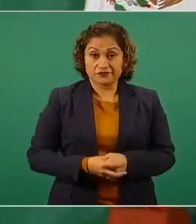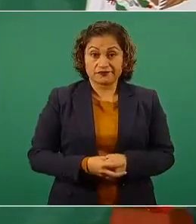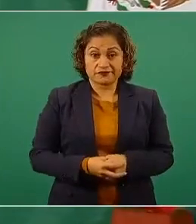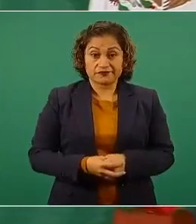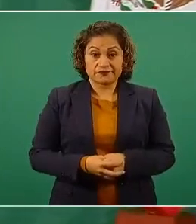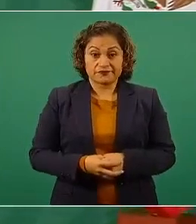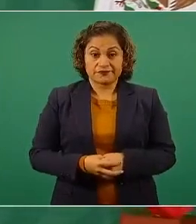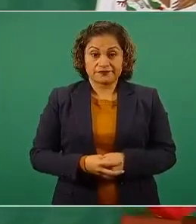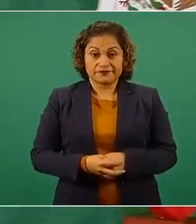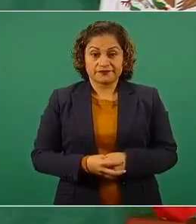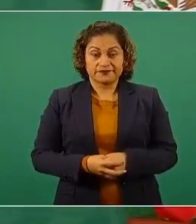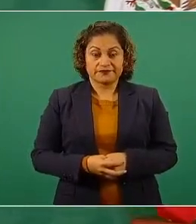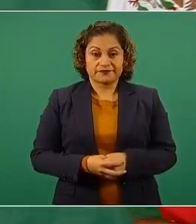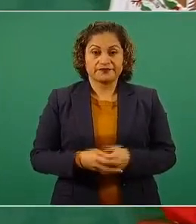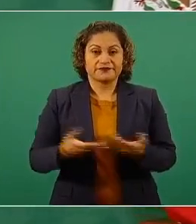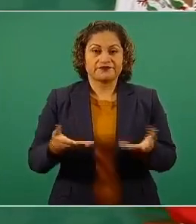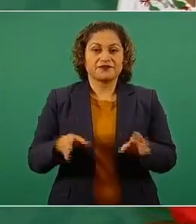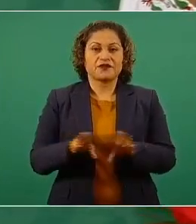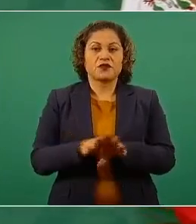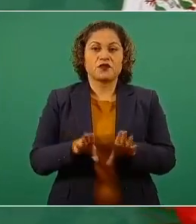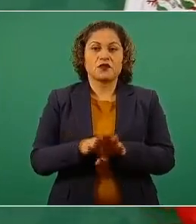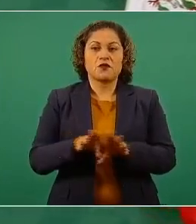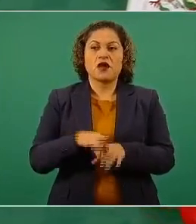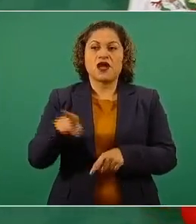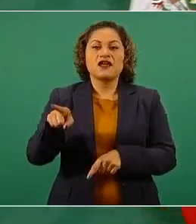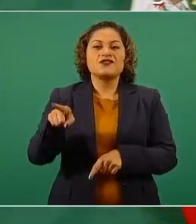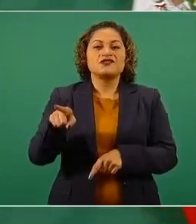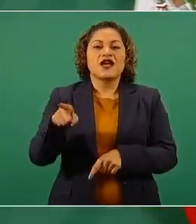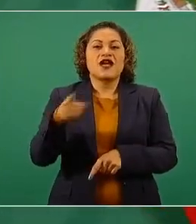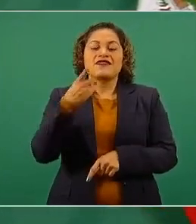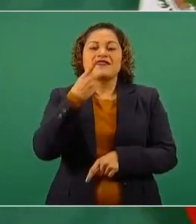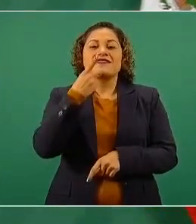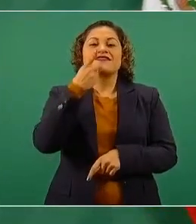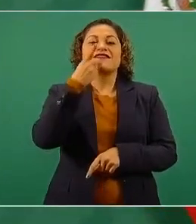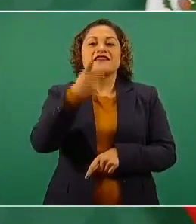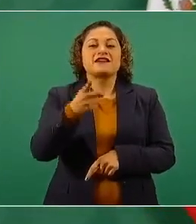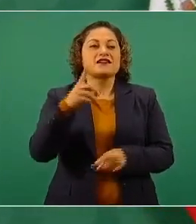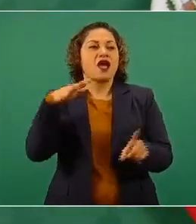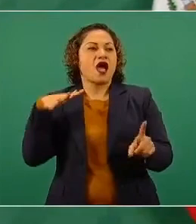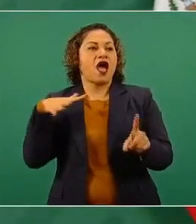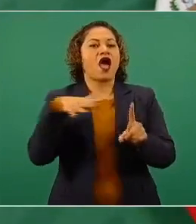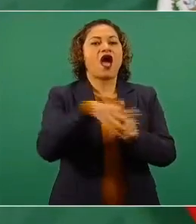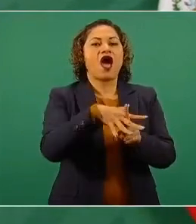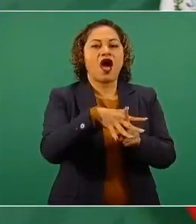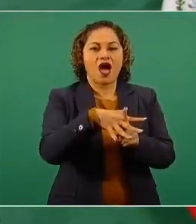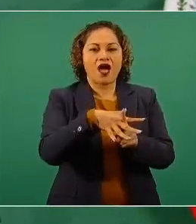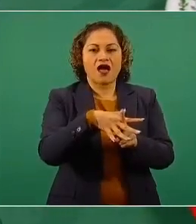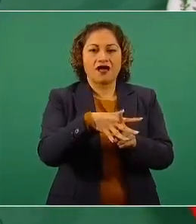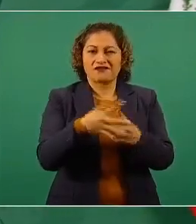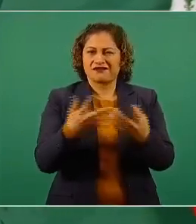el régimen antipopular, contrario al pueblo.